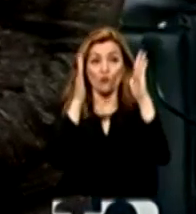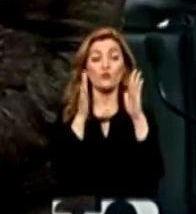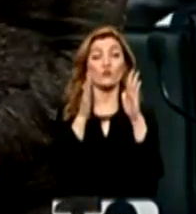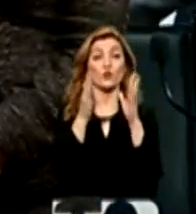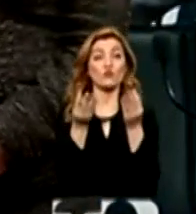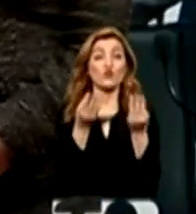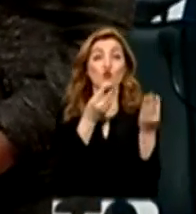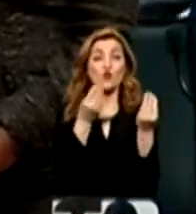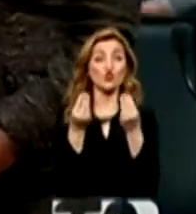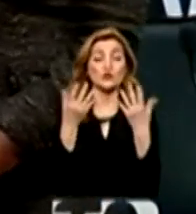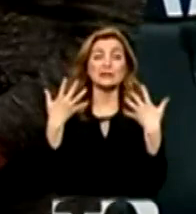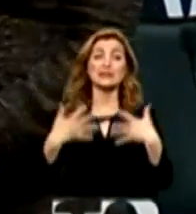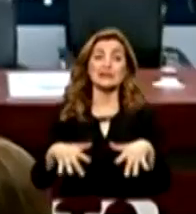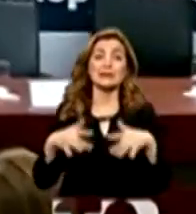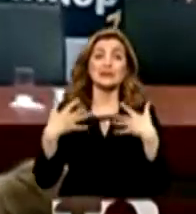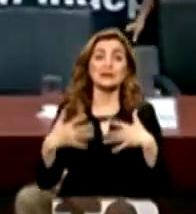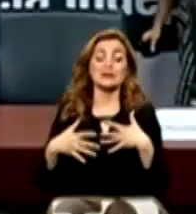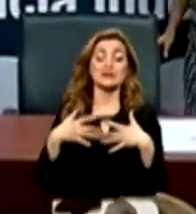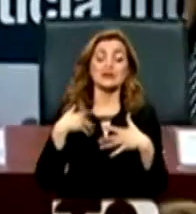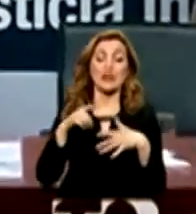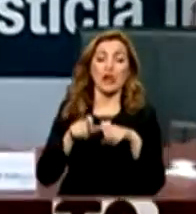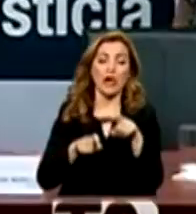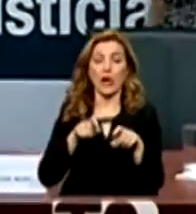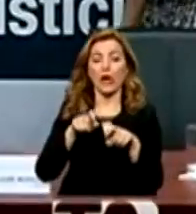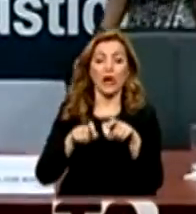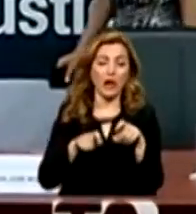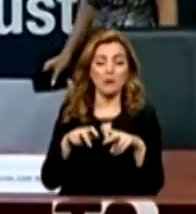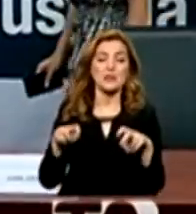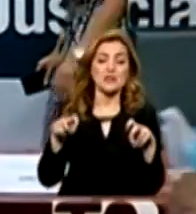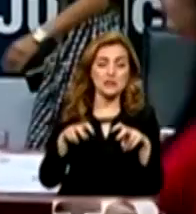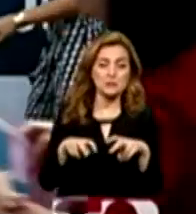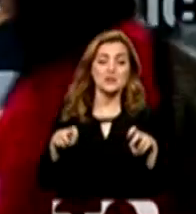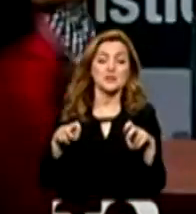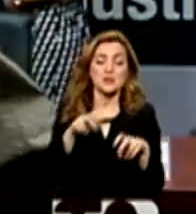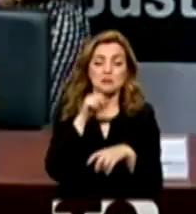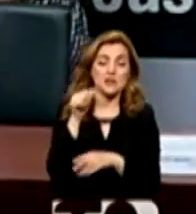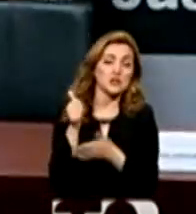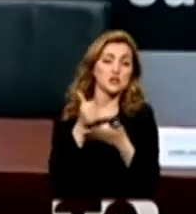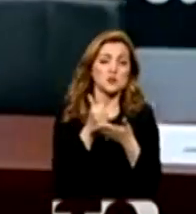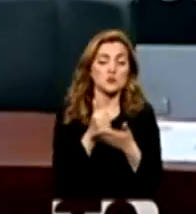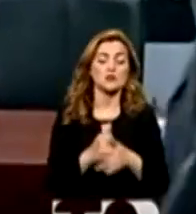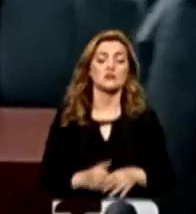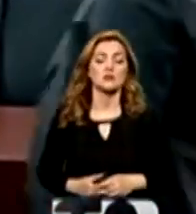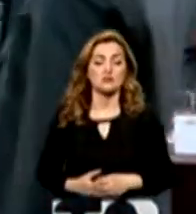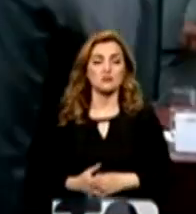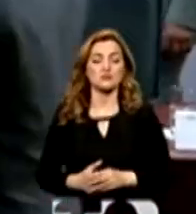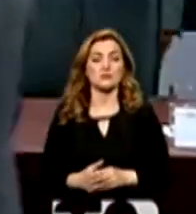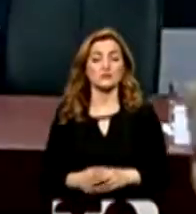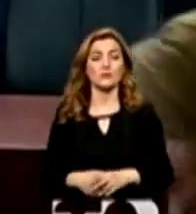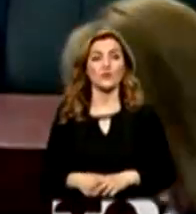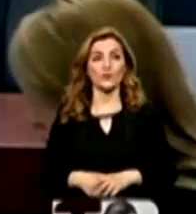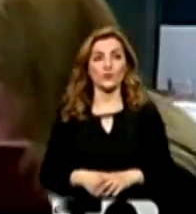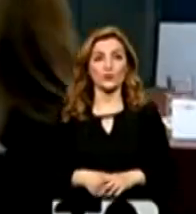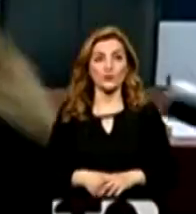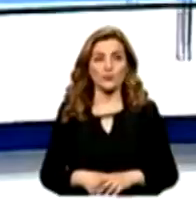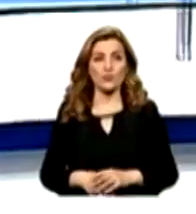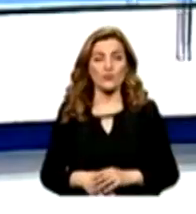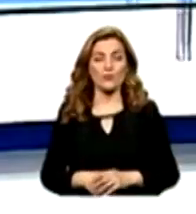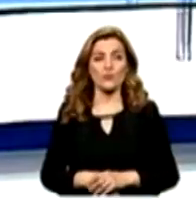cientos, acaso miles de casos que investiga simultáneamente. En Quito, Freddy Paredes, 24